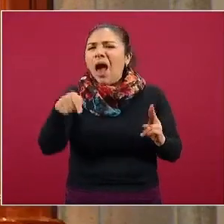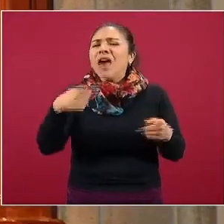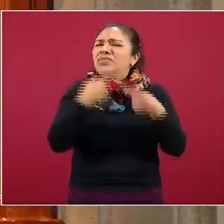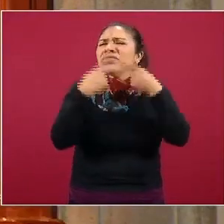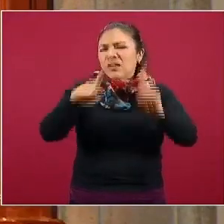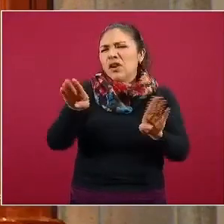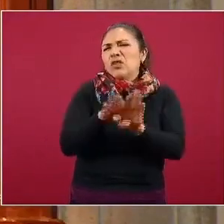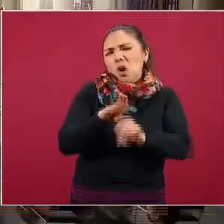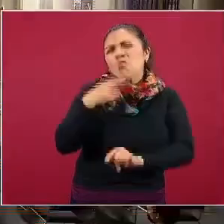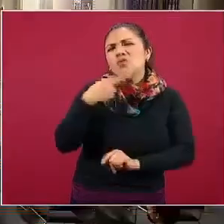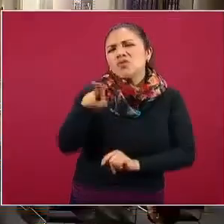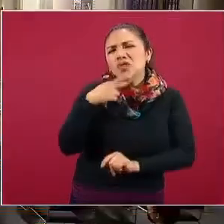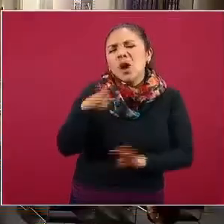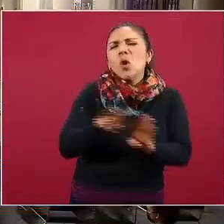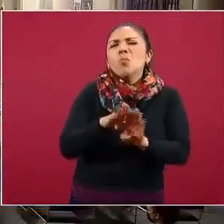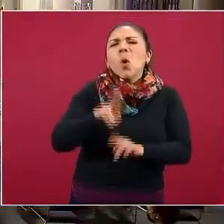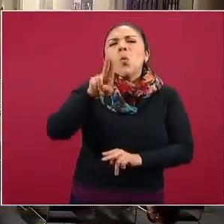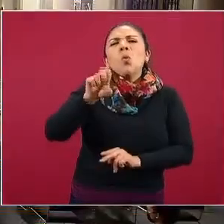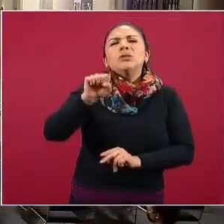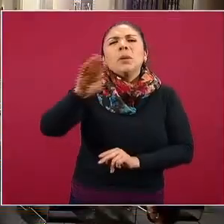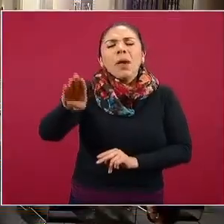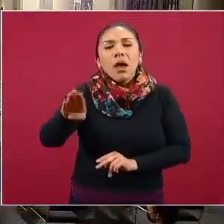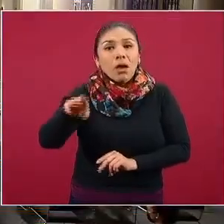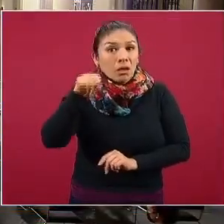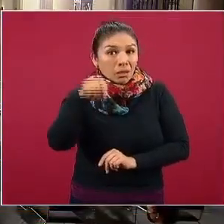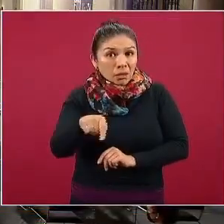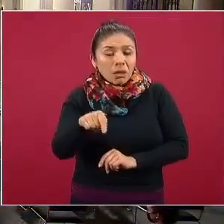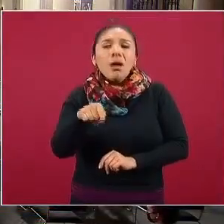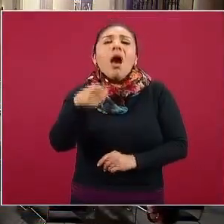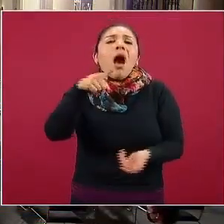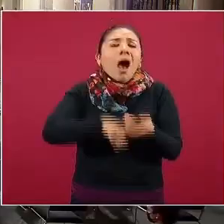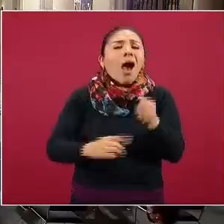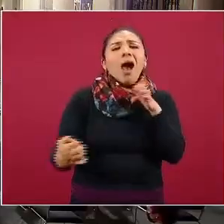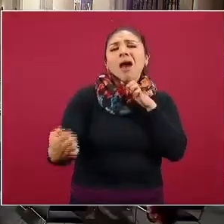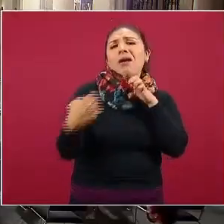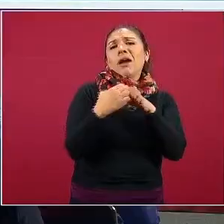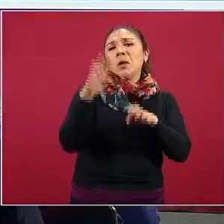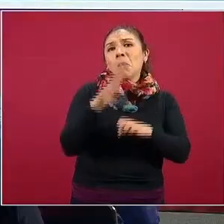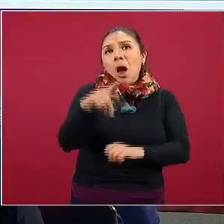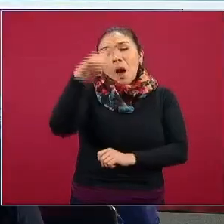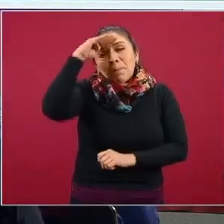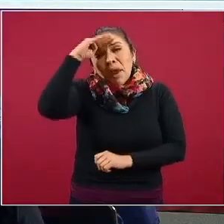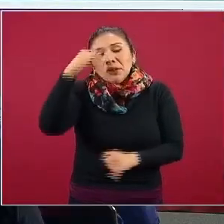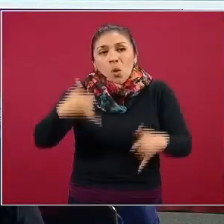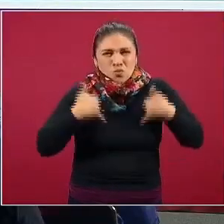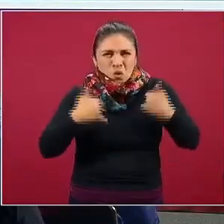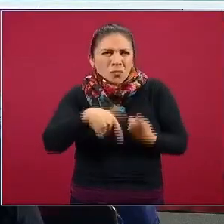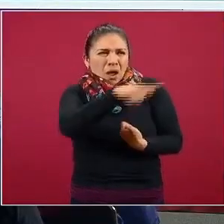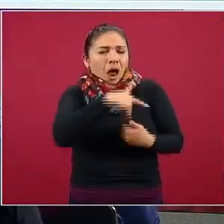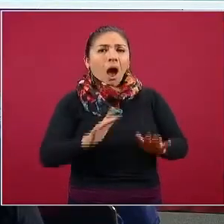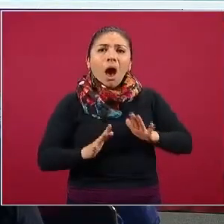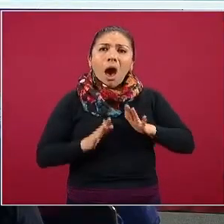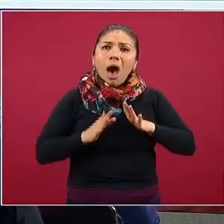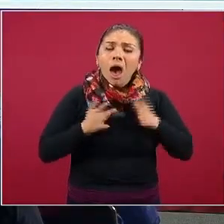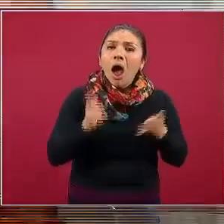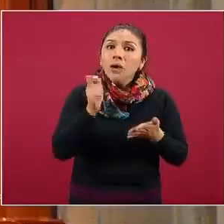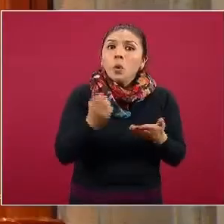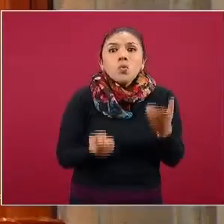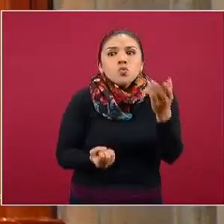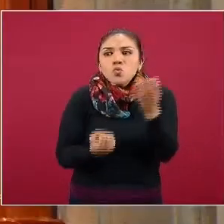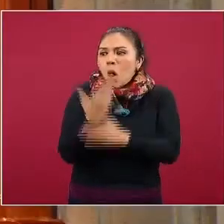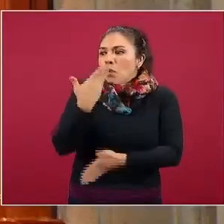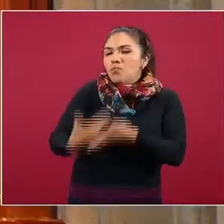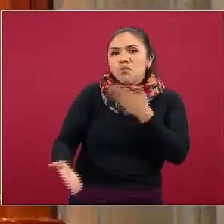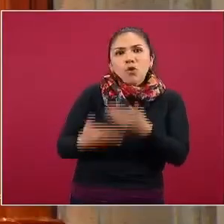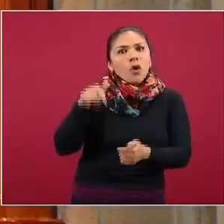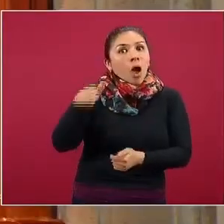al cigarro, como USBs, y que obviamente engañan haciéndole creer, sobre todo a los jóvenes, que están ante una novedad